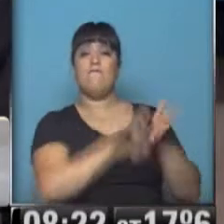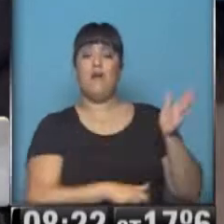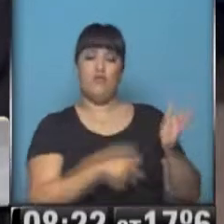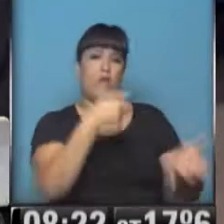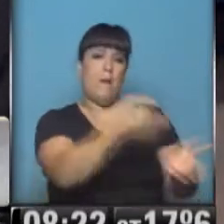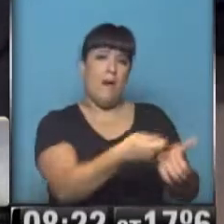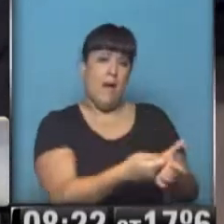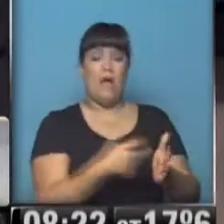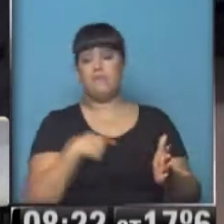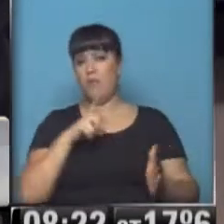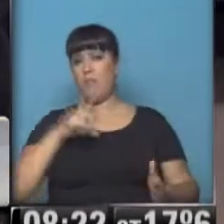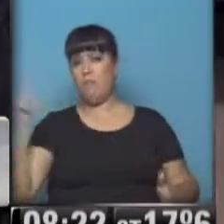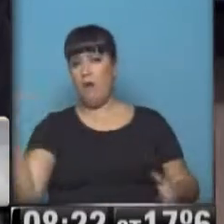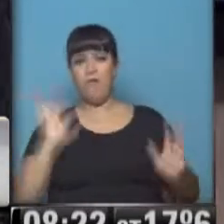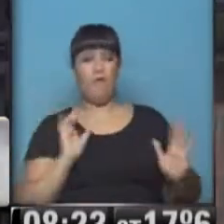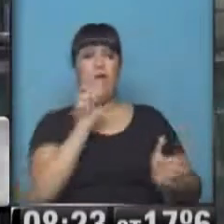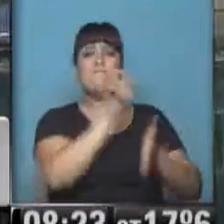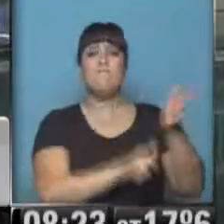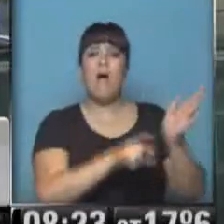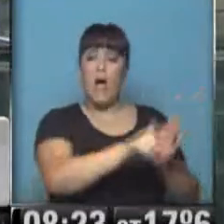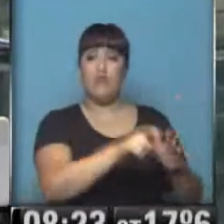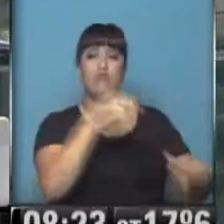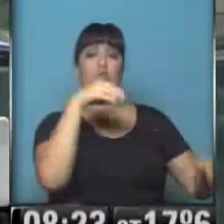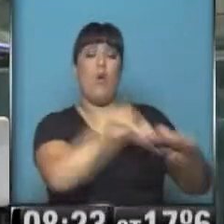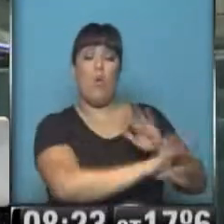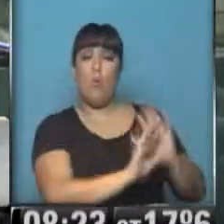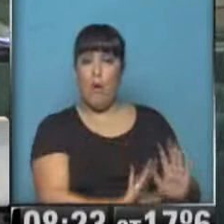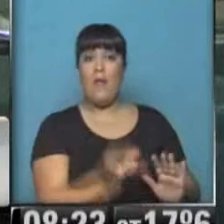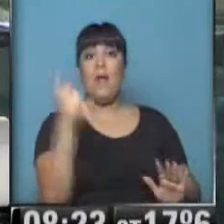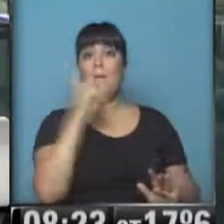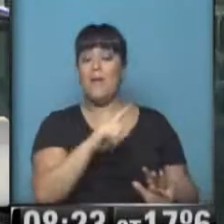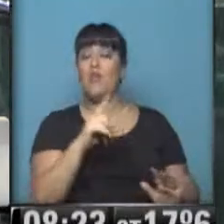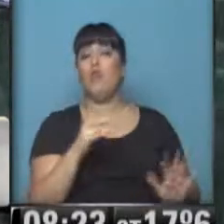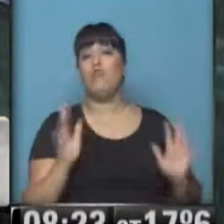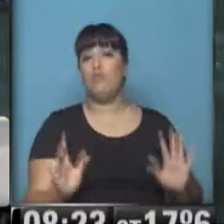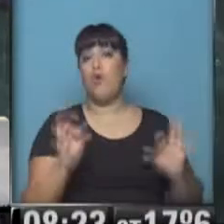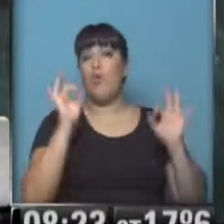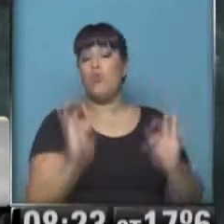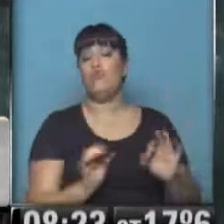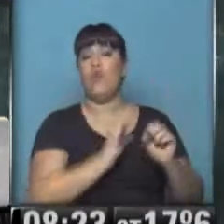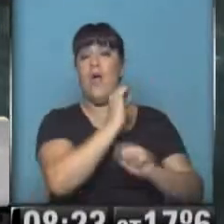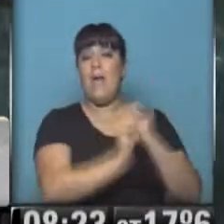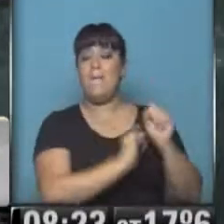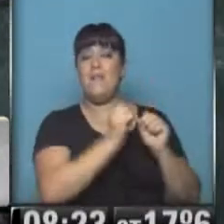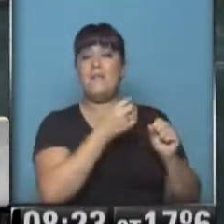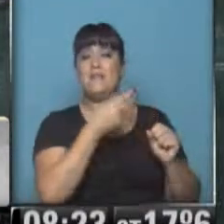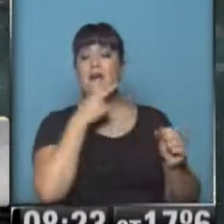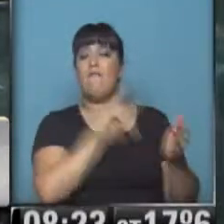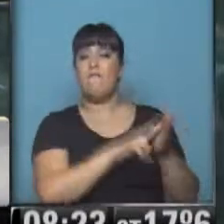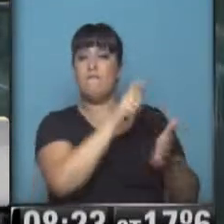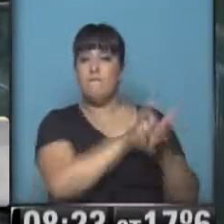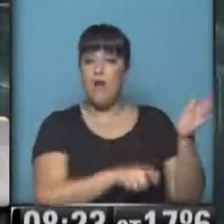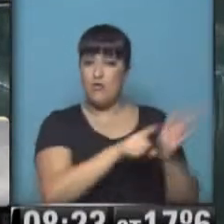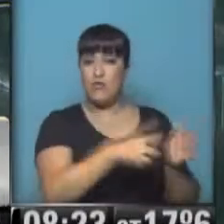pagas se fue esa factura quedó en tus registros contables ahora resulta que ese que esa empresa no era